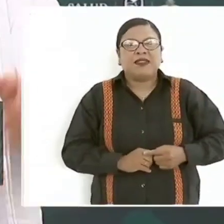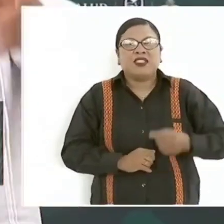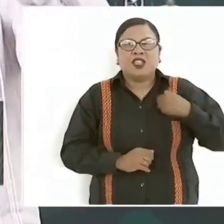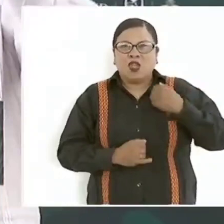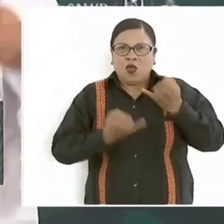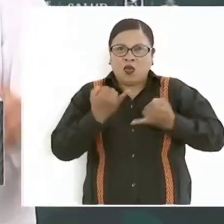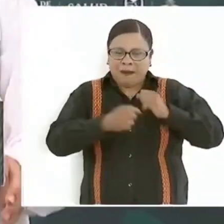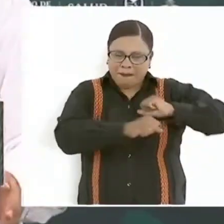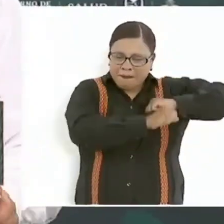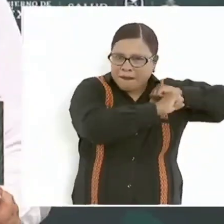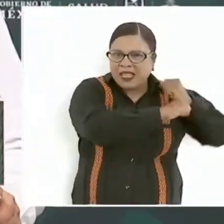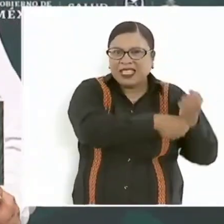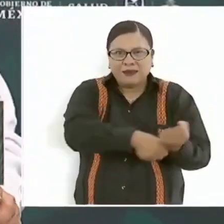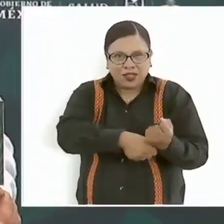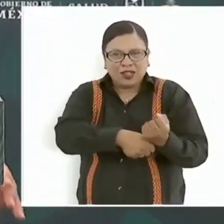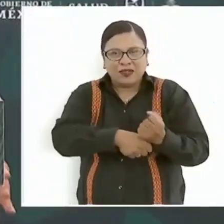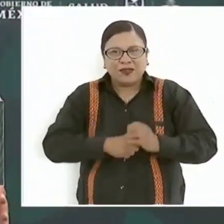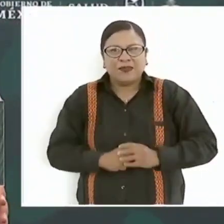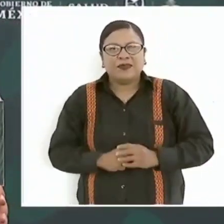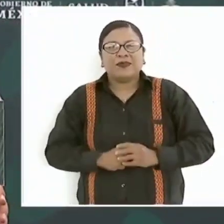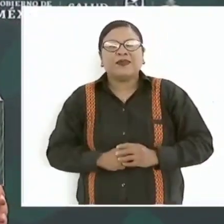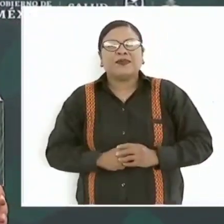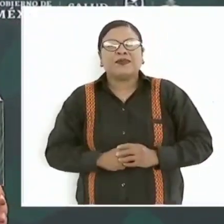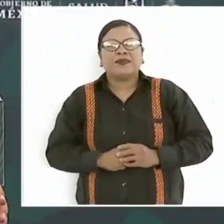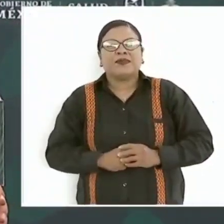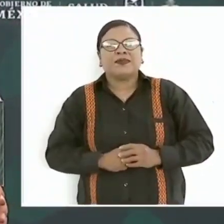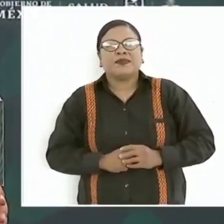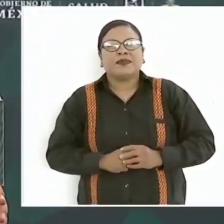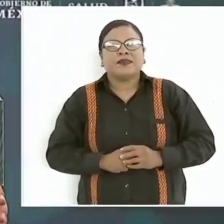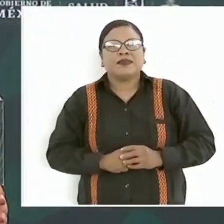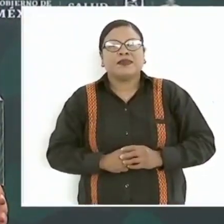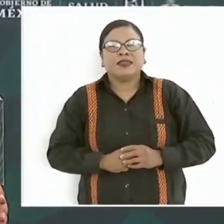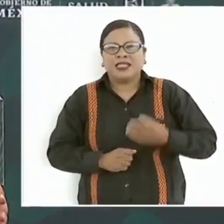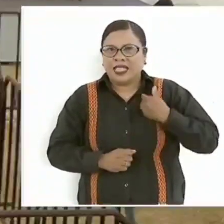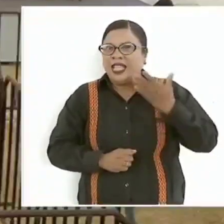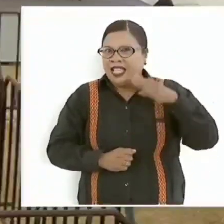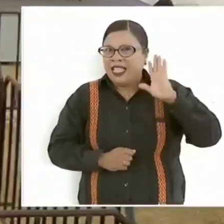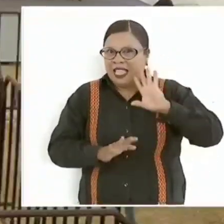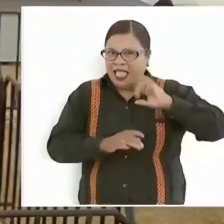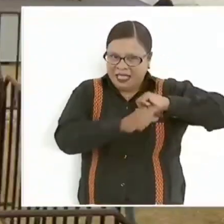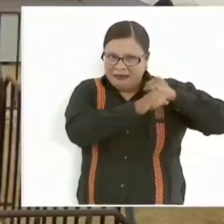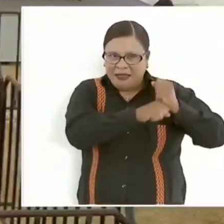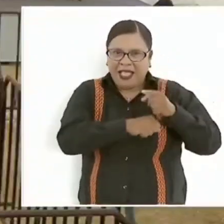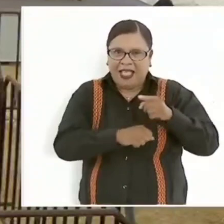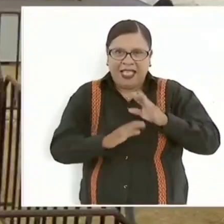béisbol, aquí está Chito, ya lo macanía él.